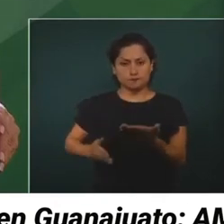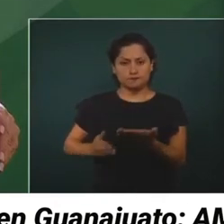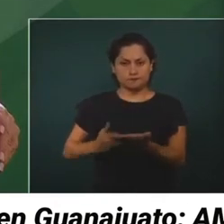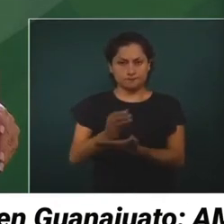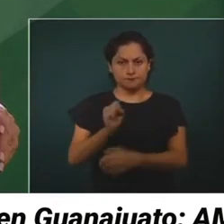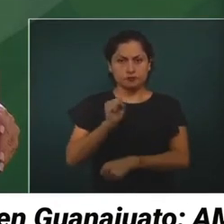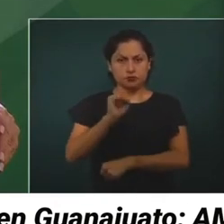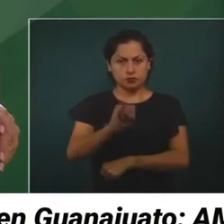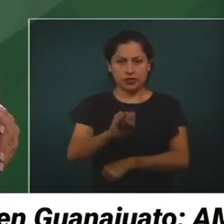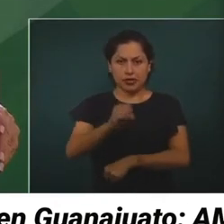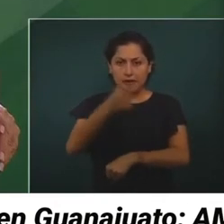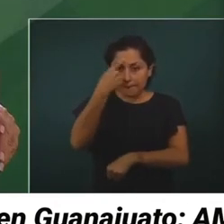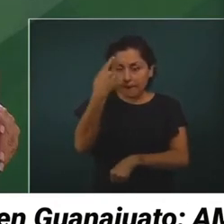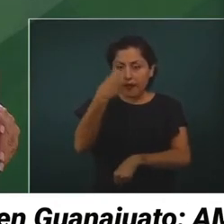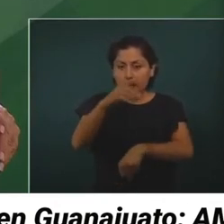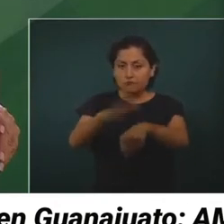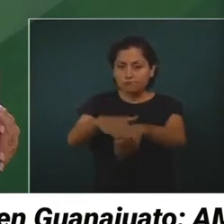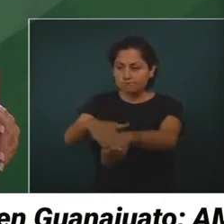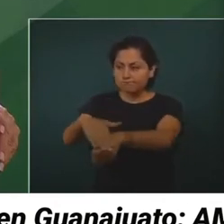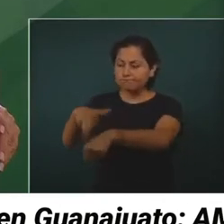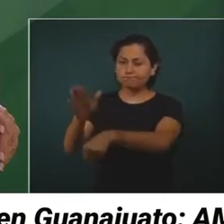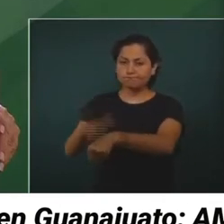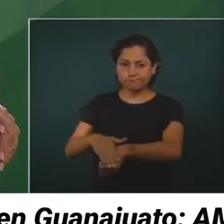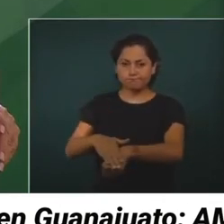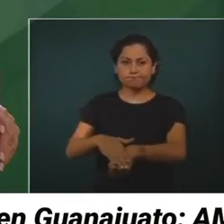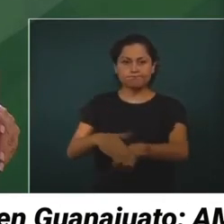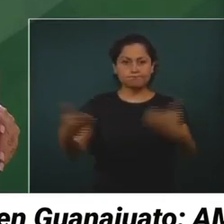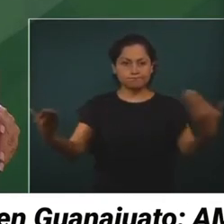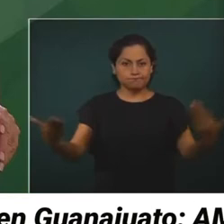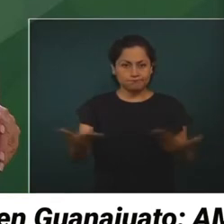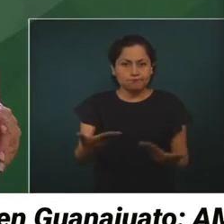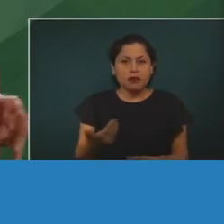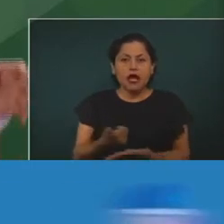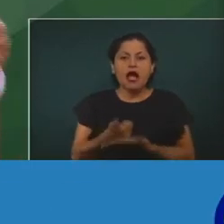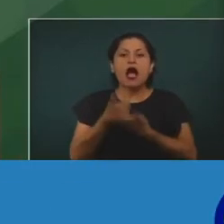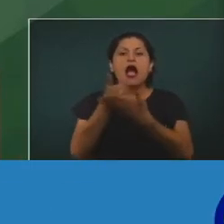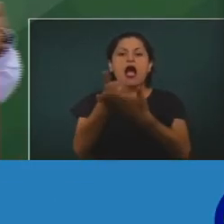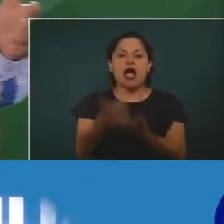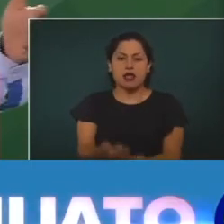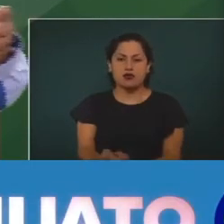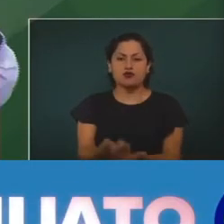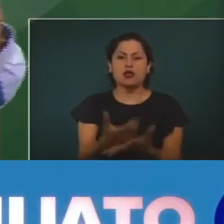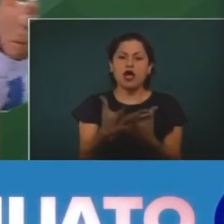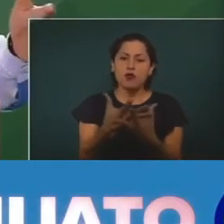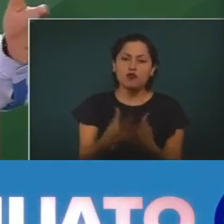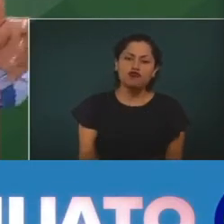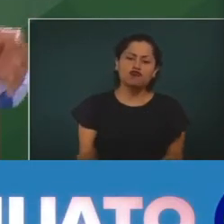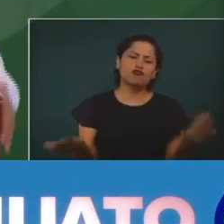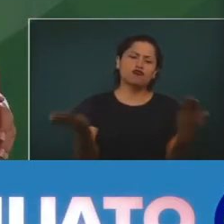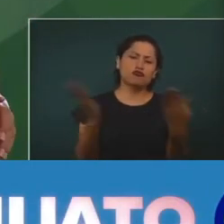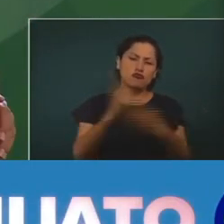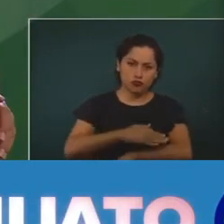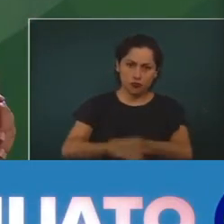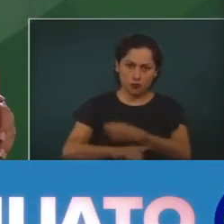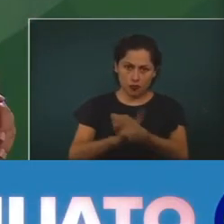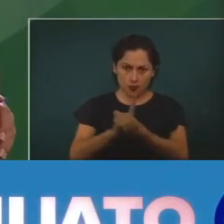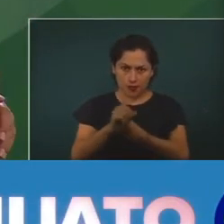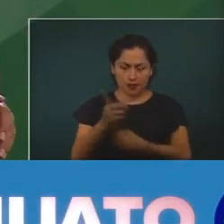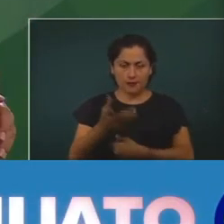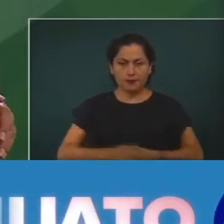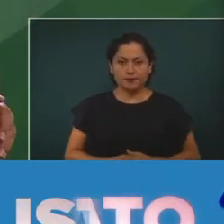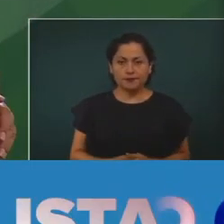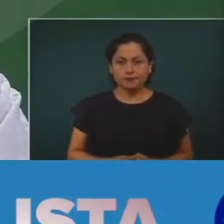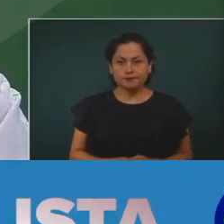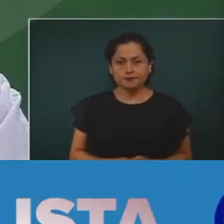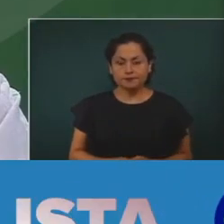Fue detenido el pasado 2 de agosto mientras mantenía secuestrada a una empresaria guanajuatense. El presidente de la República reconoció que la